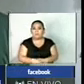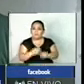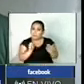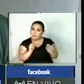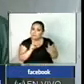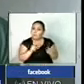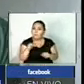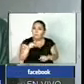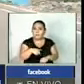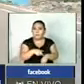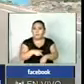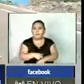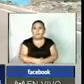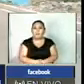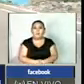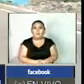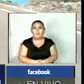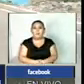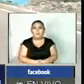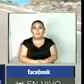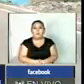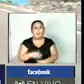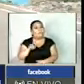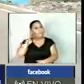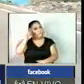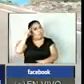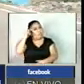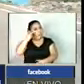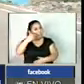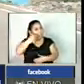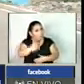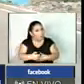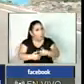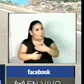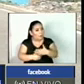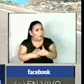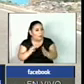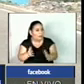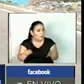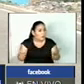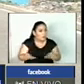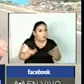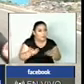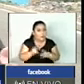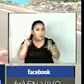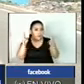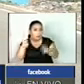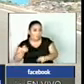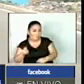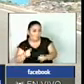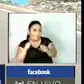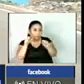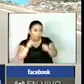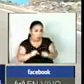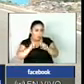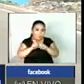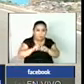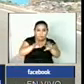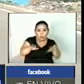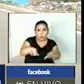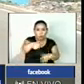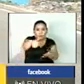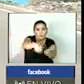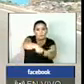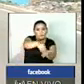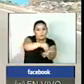opción para este tiempo el próximo paso para los hermanos Benavides es buscar la inyección económica que les permita expanderse a otros